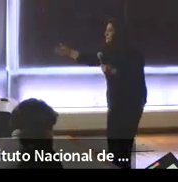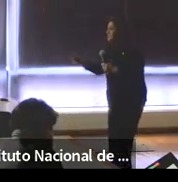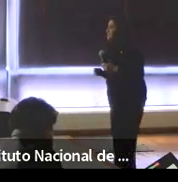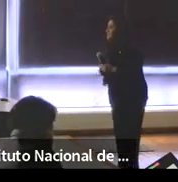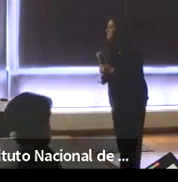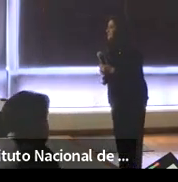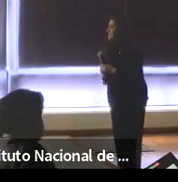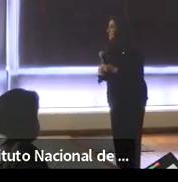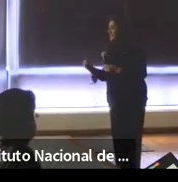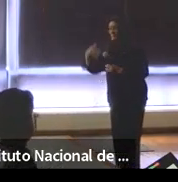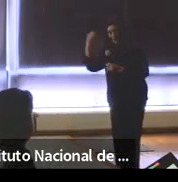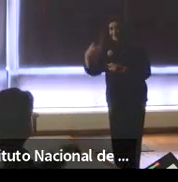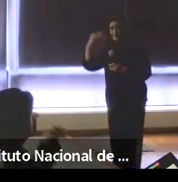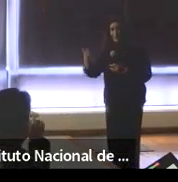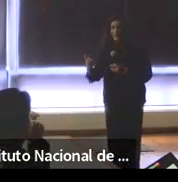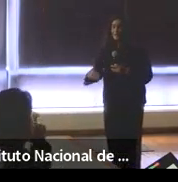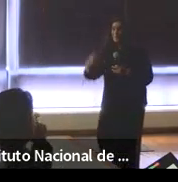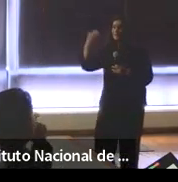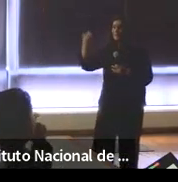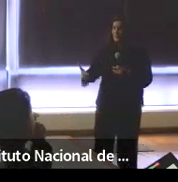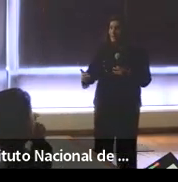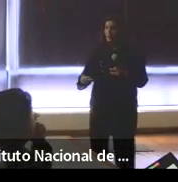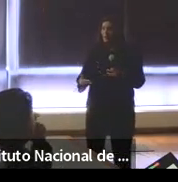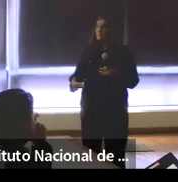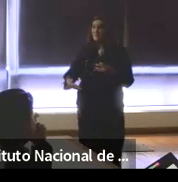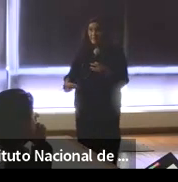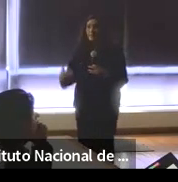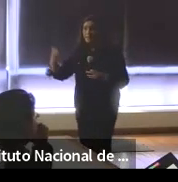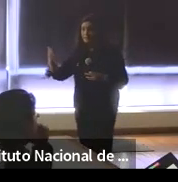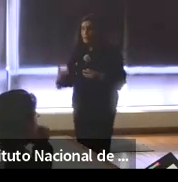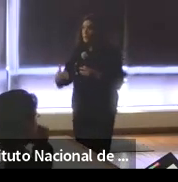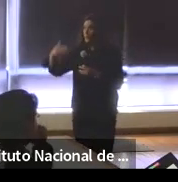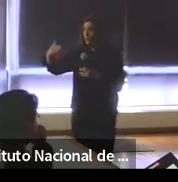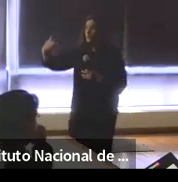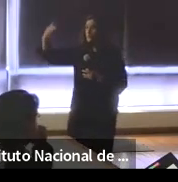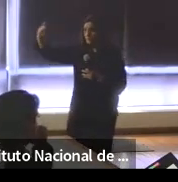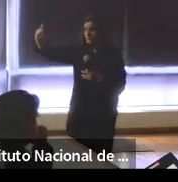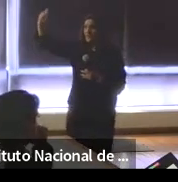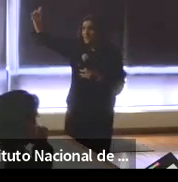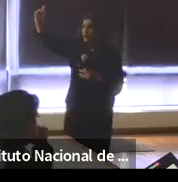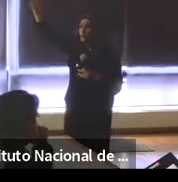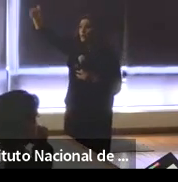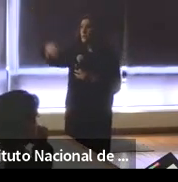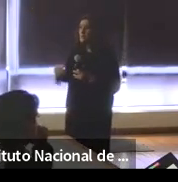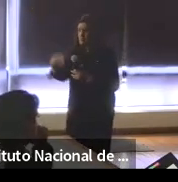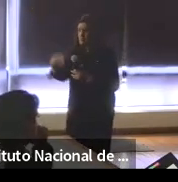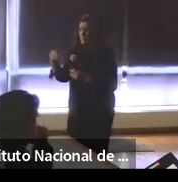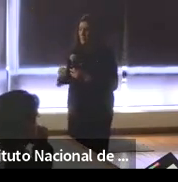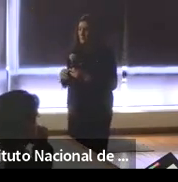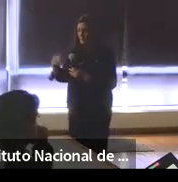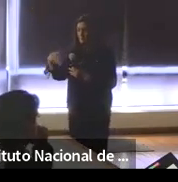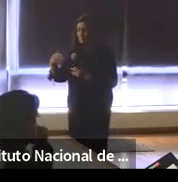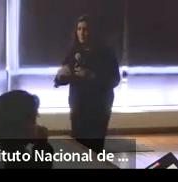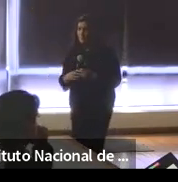bien es otra cosa pero en la parte laboral en la parte de trabajo le debe de haber un nivel de comunicación